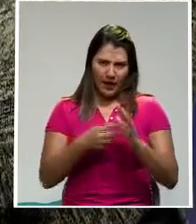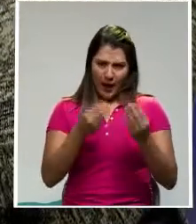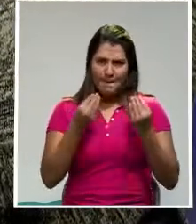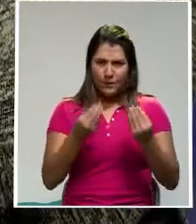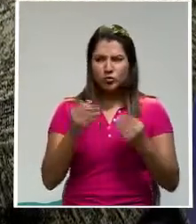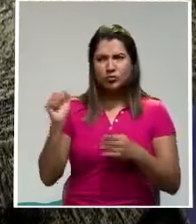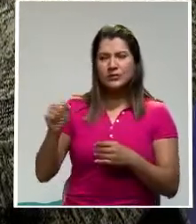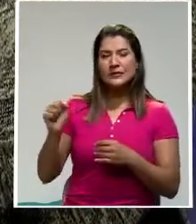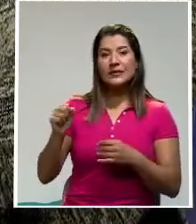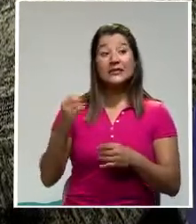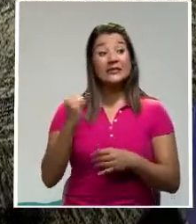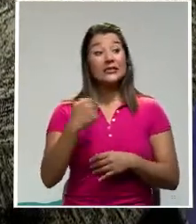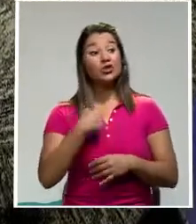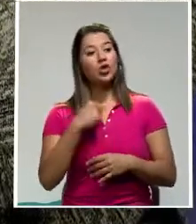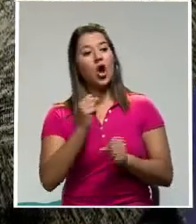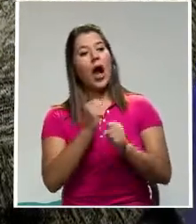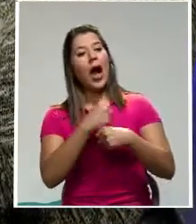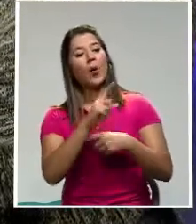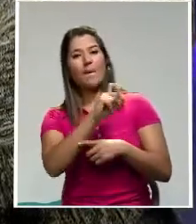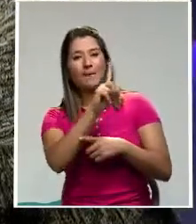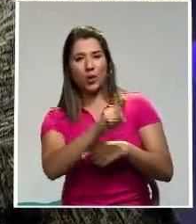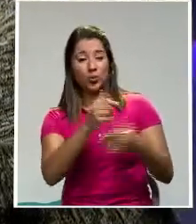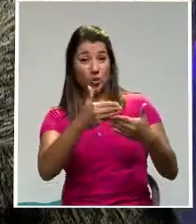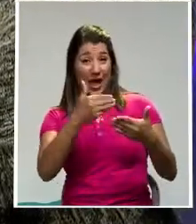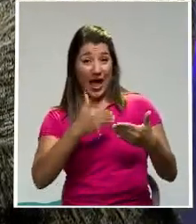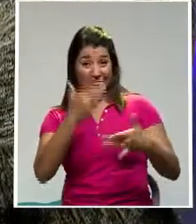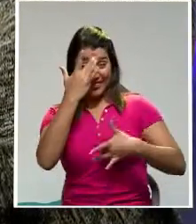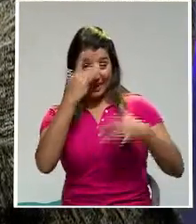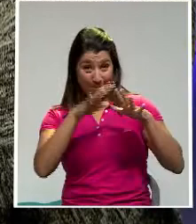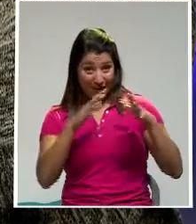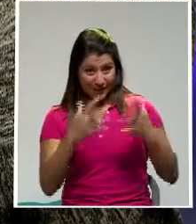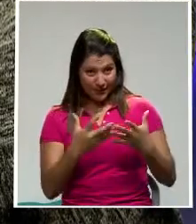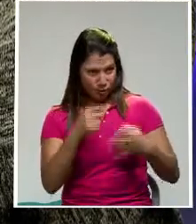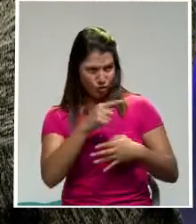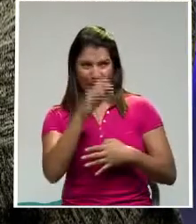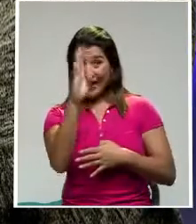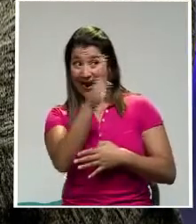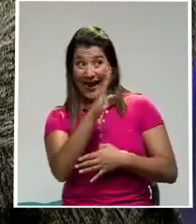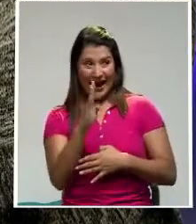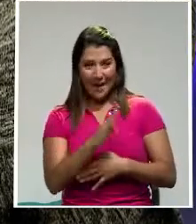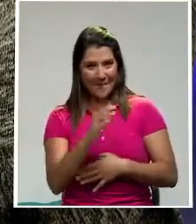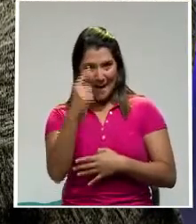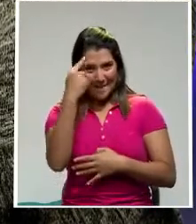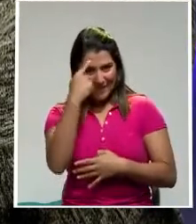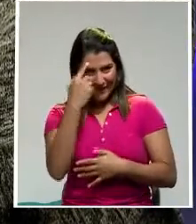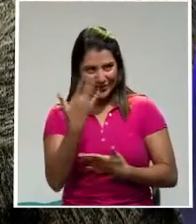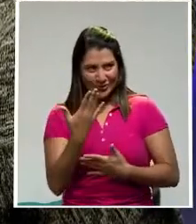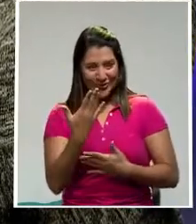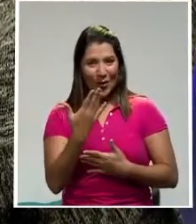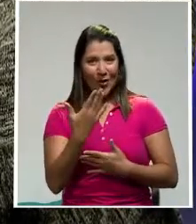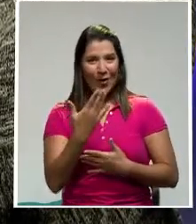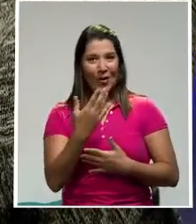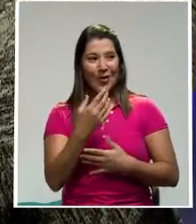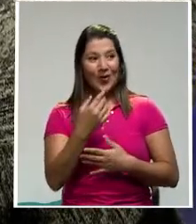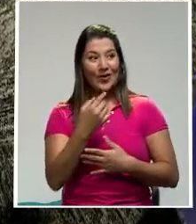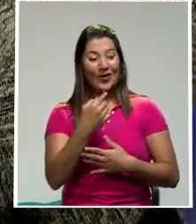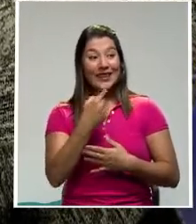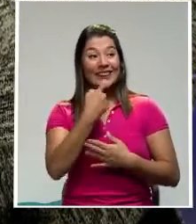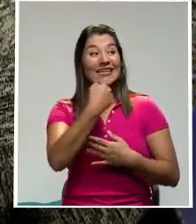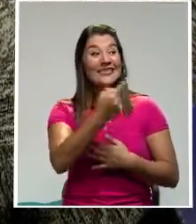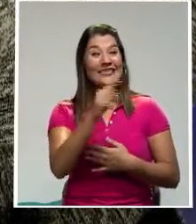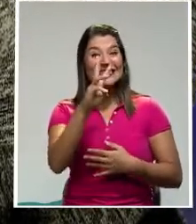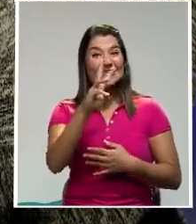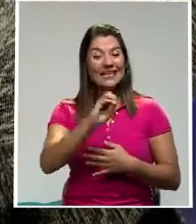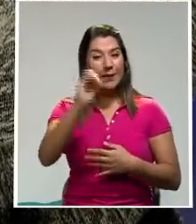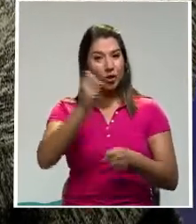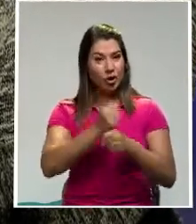altísimo. Si yo le hubiera hecho esta pregunta antes de la pandemia, jamás usted se hubiera animado a calcular que podía mandar un